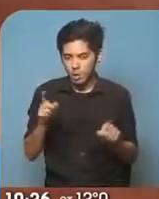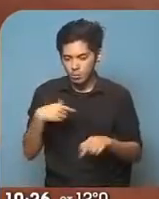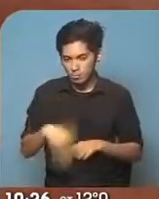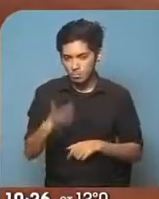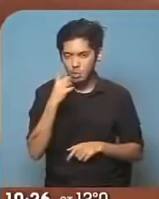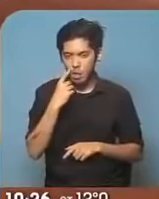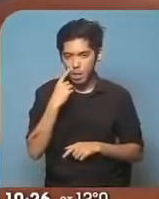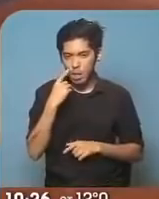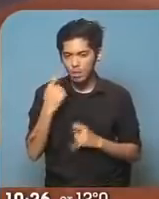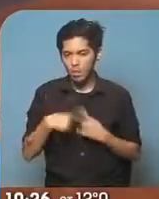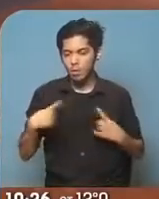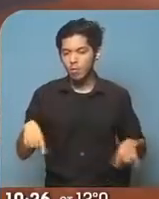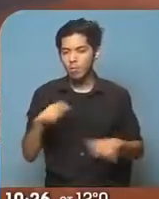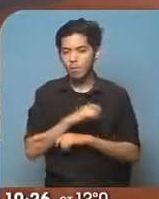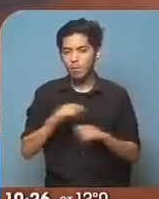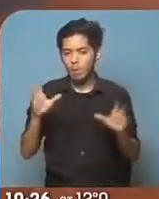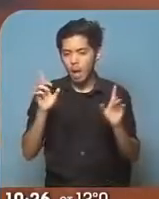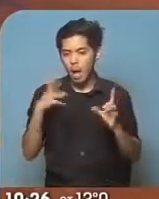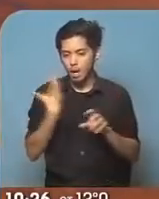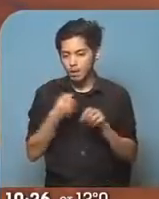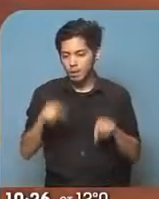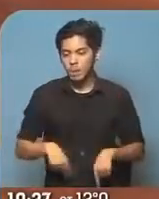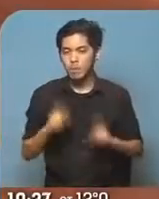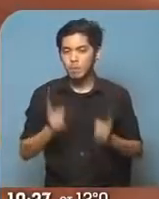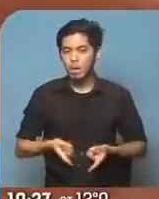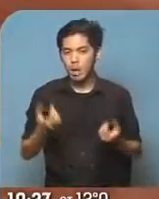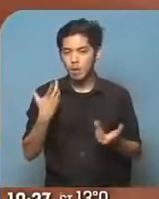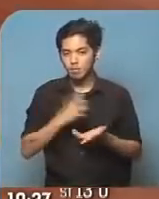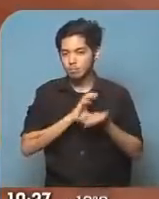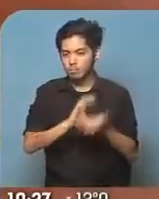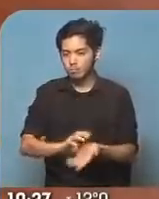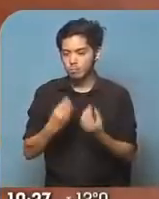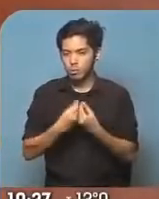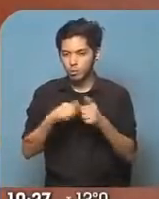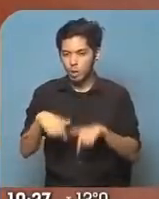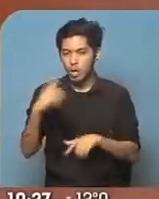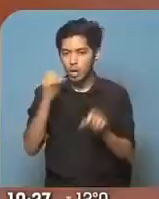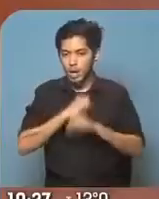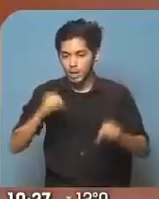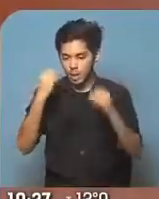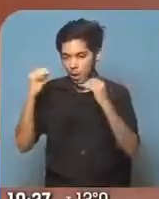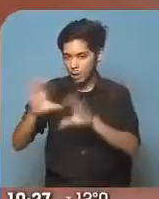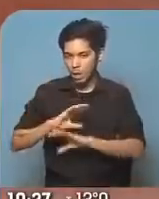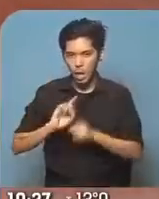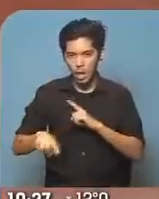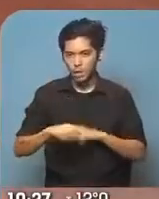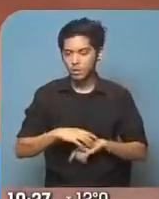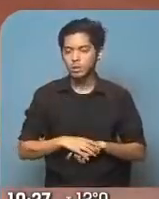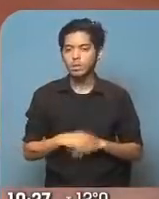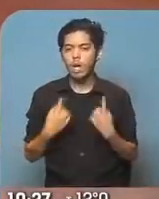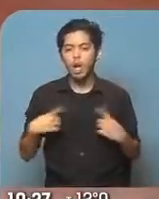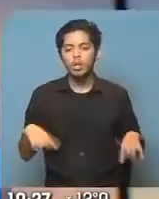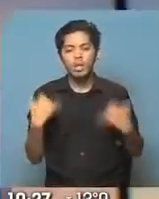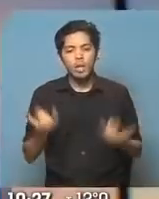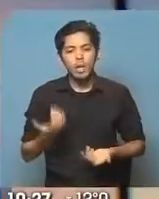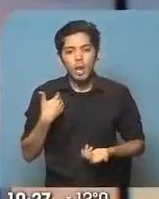también distintos informes en donde incluso la infraestructura en donde se había invertido mucho en grecia quedó totalmente abandonada que instrumentos tenía argentinas